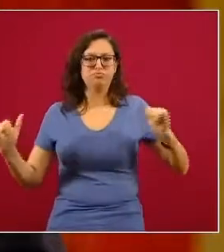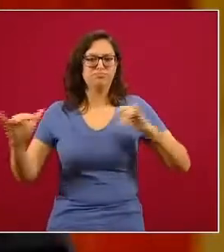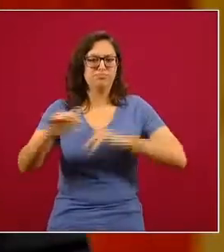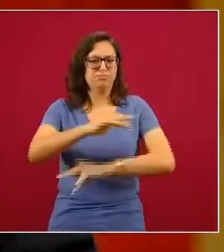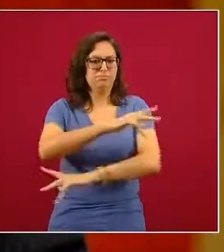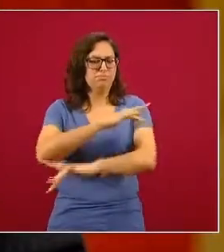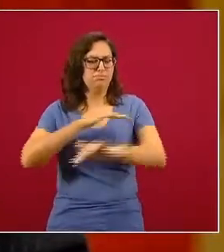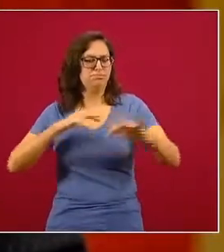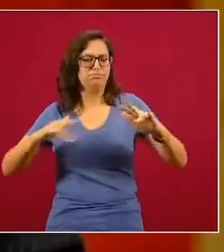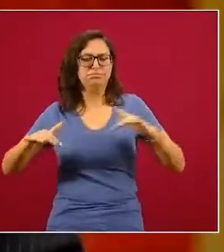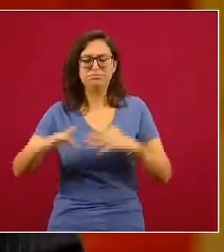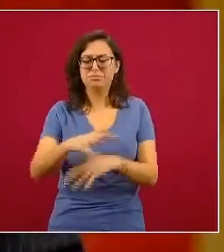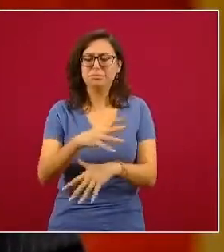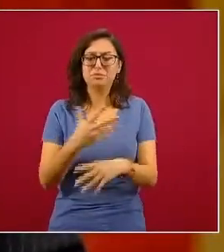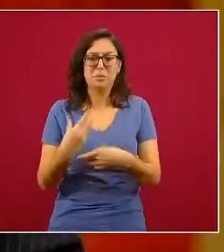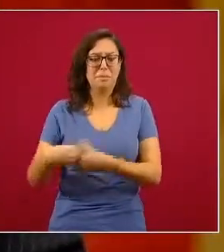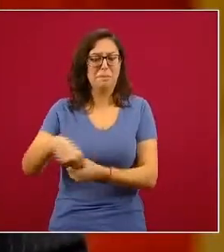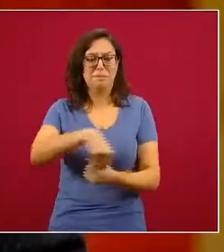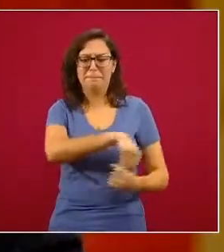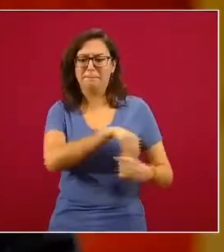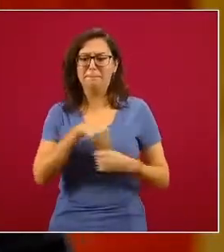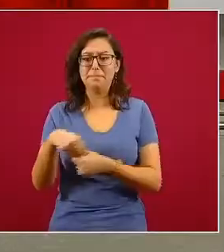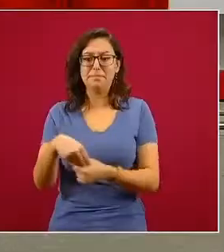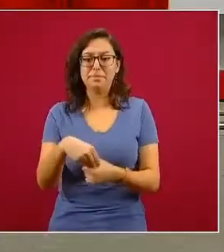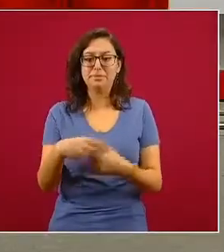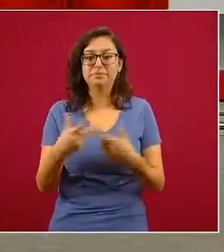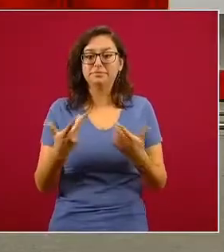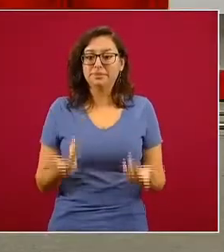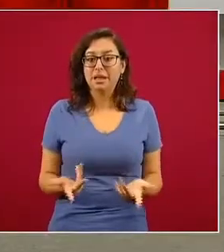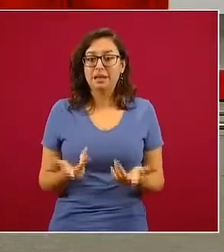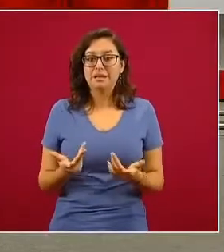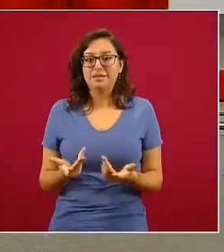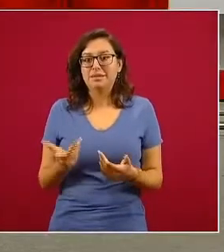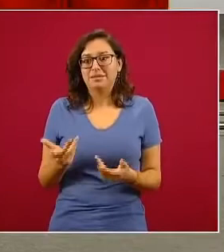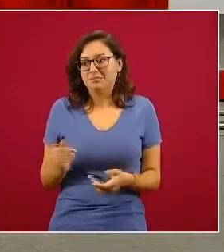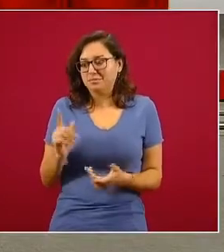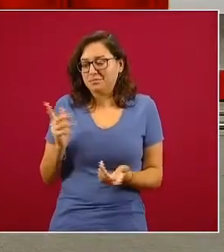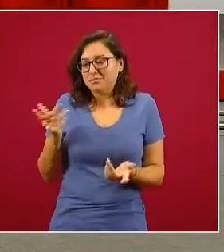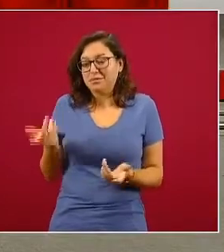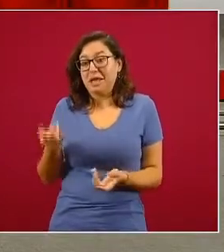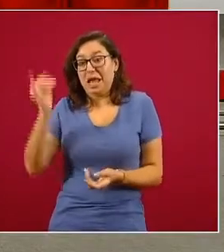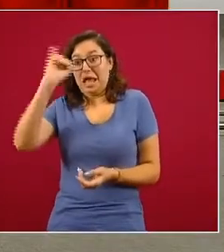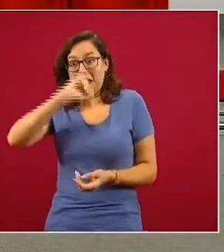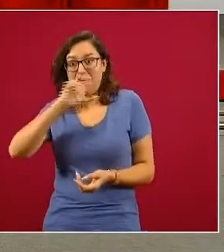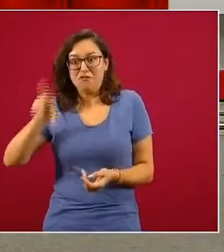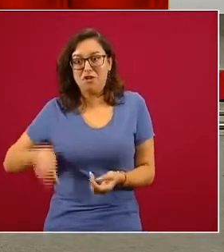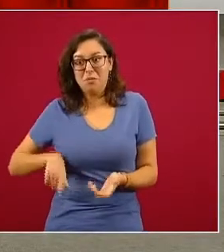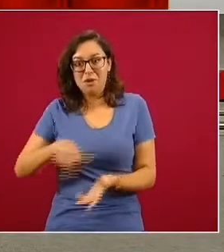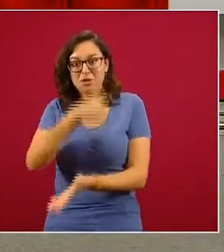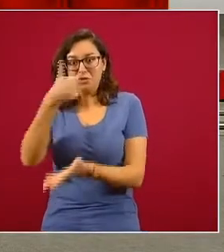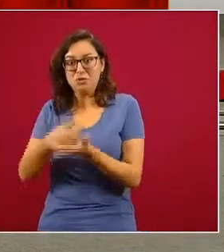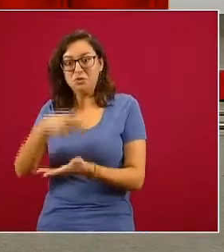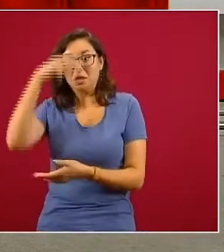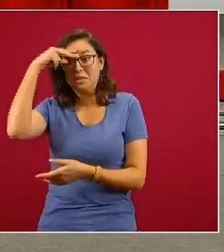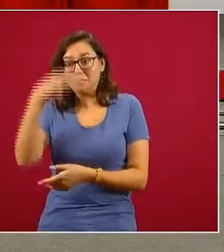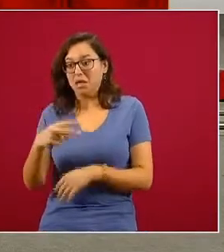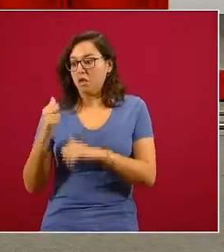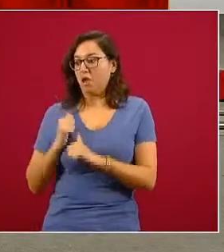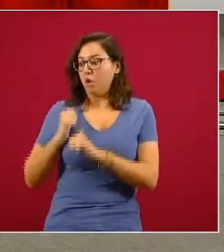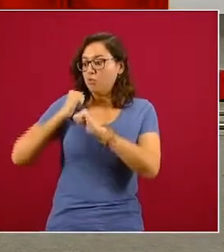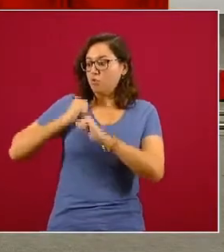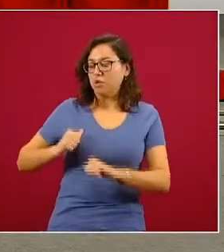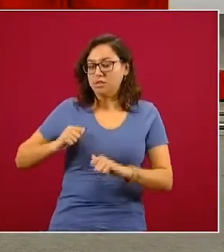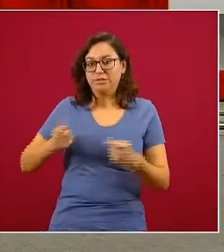de movilización, etcétera. Entonces, no es lo mismo el reto que enfrenta la jefa de gobierno de la Ciudad de México como autoridad